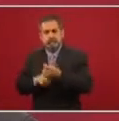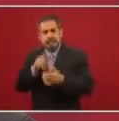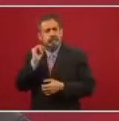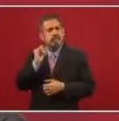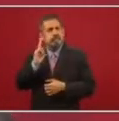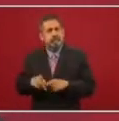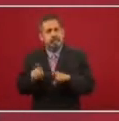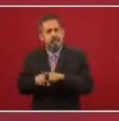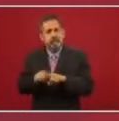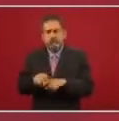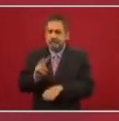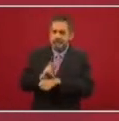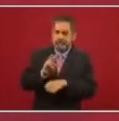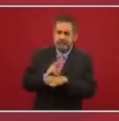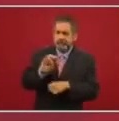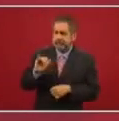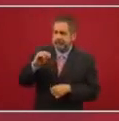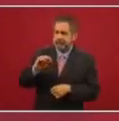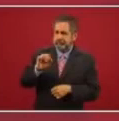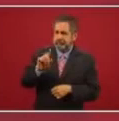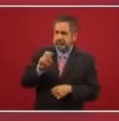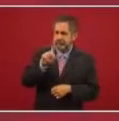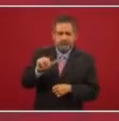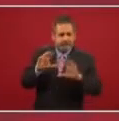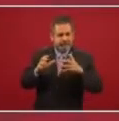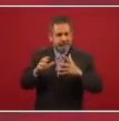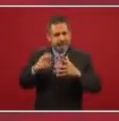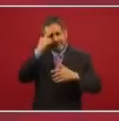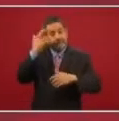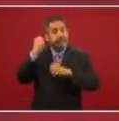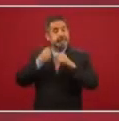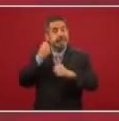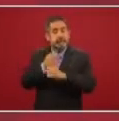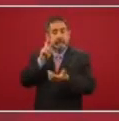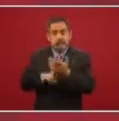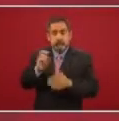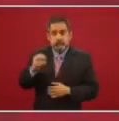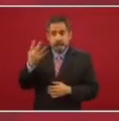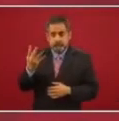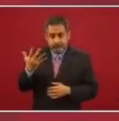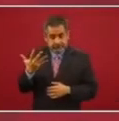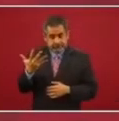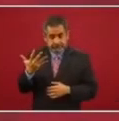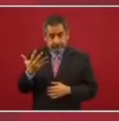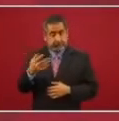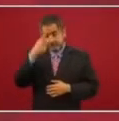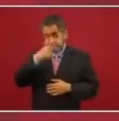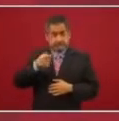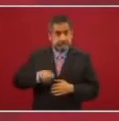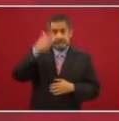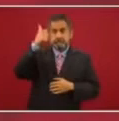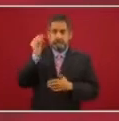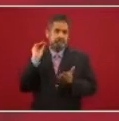la vigilancia de influenza en méxico desde 2005 y usa un modelo precisamente méxico fue los que